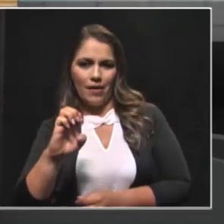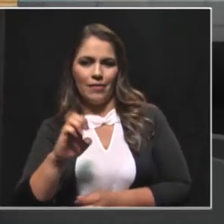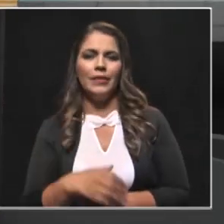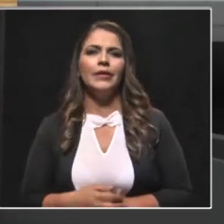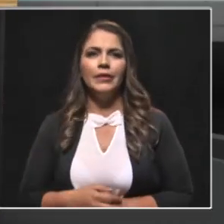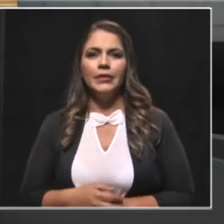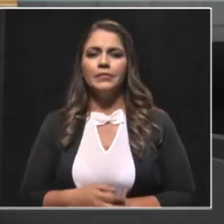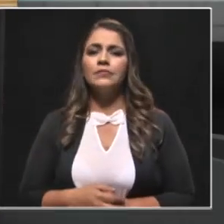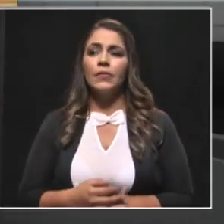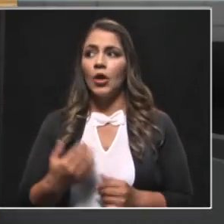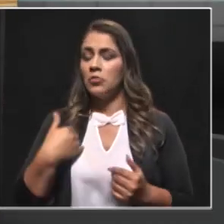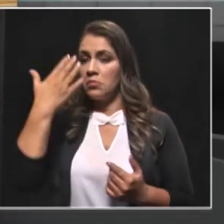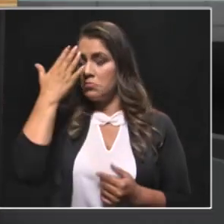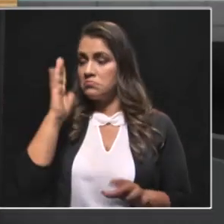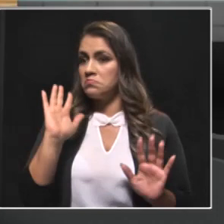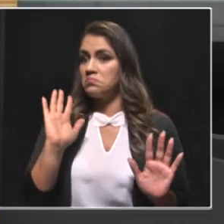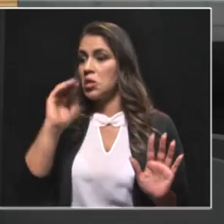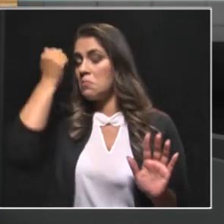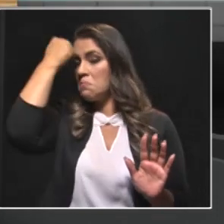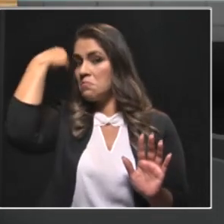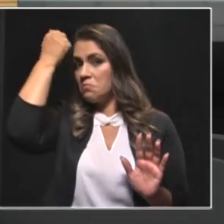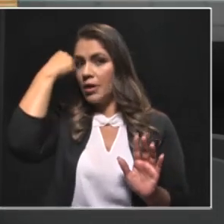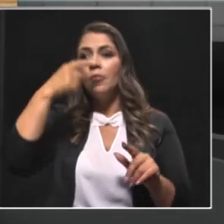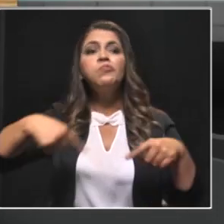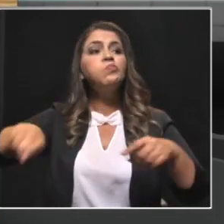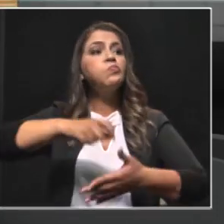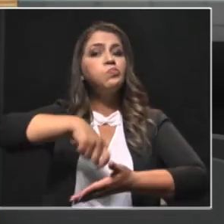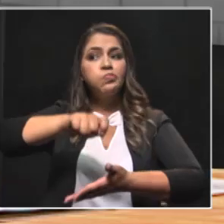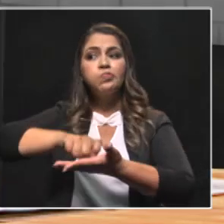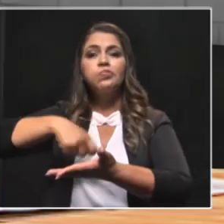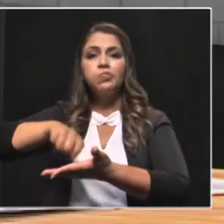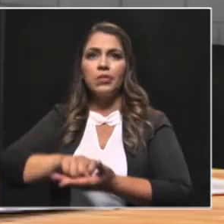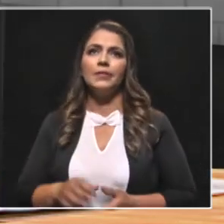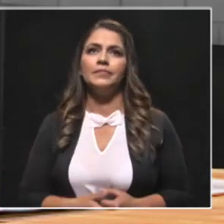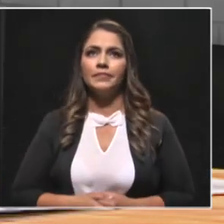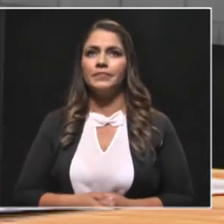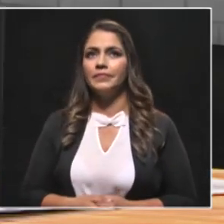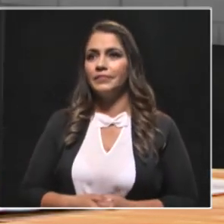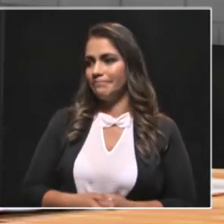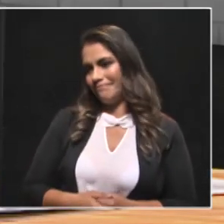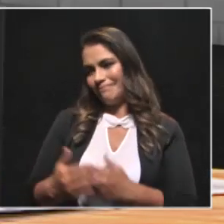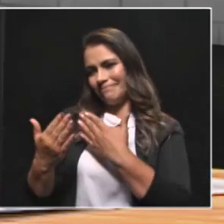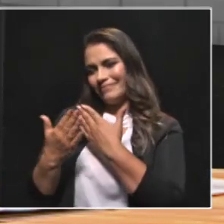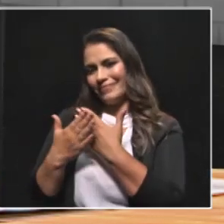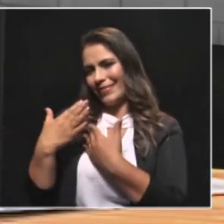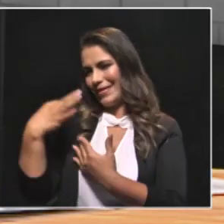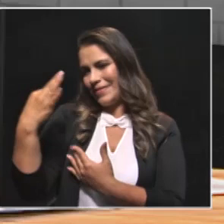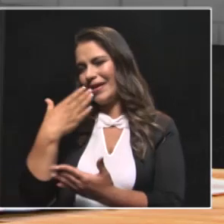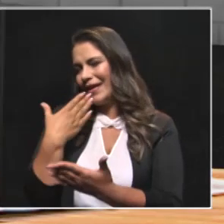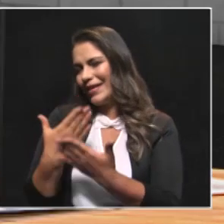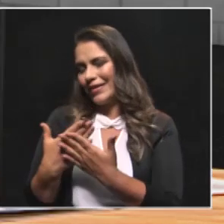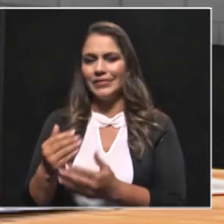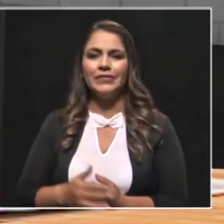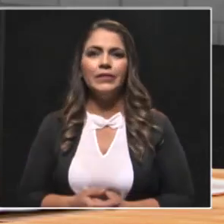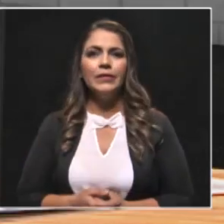como ciudadano, pero ahí van las firmas inscribiéndose y la gente está moviendo. Bienvenida. Muchas gracias por la invitación, qué importante este espacio para